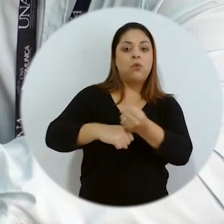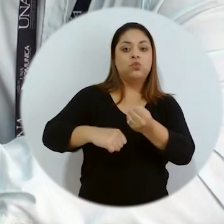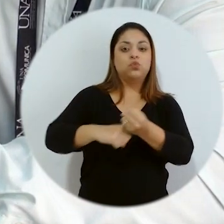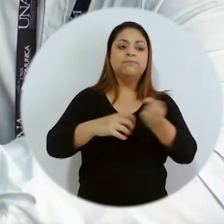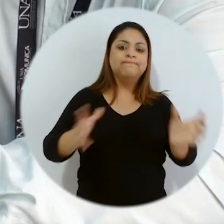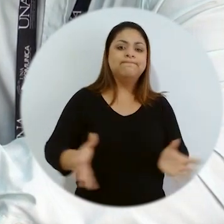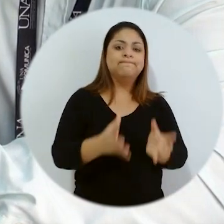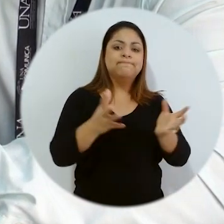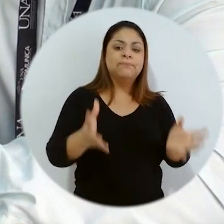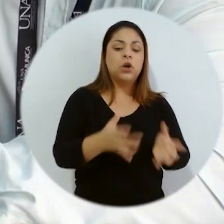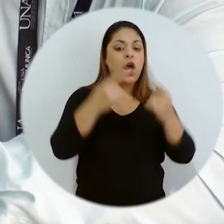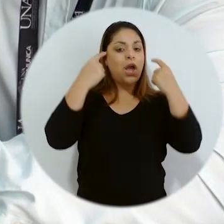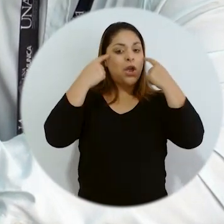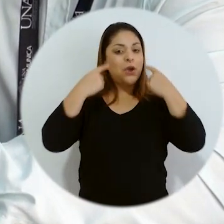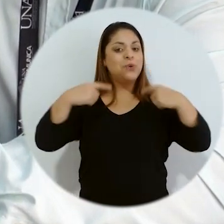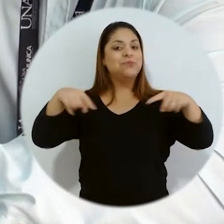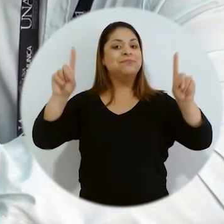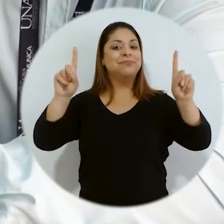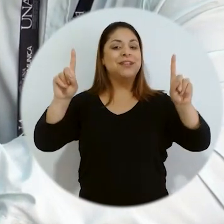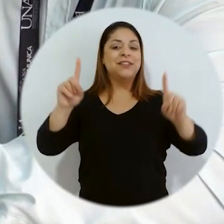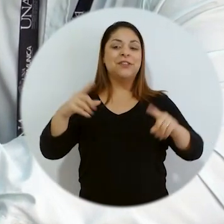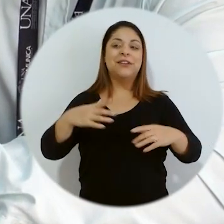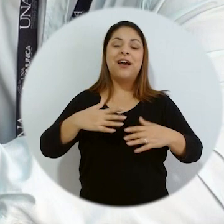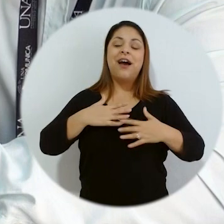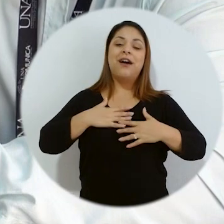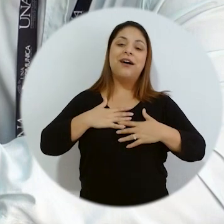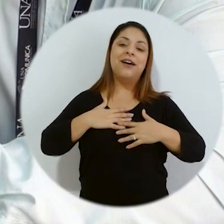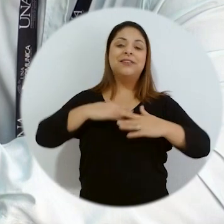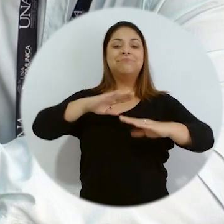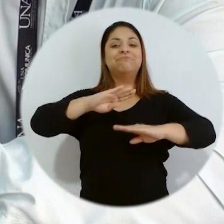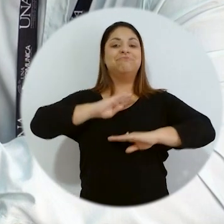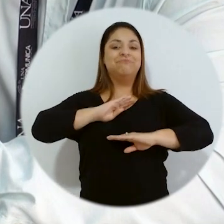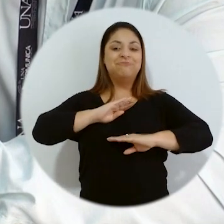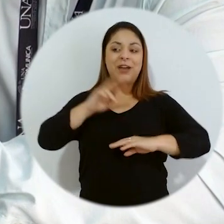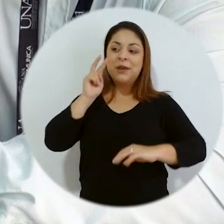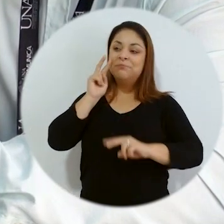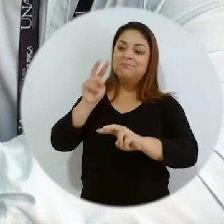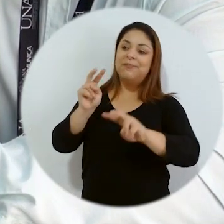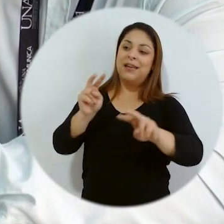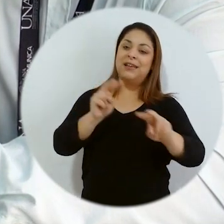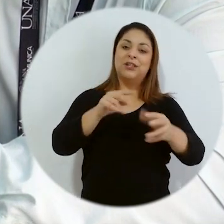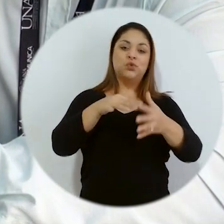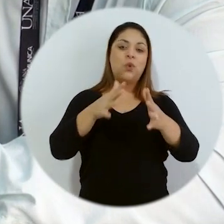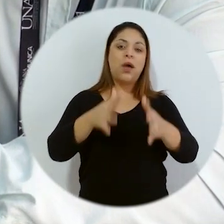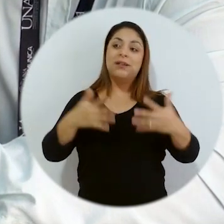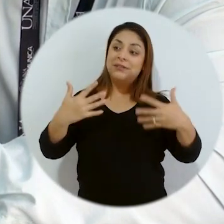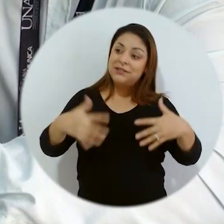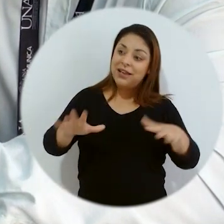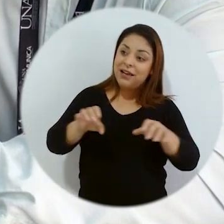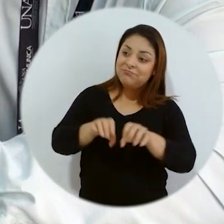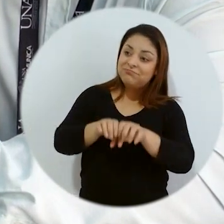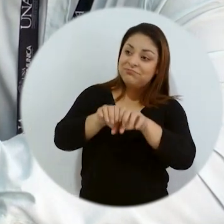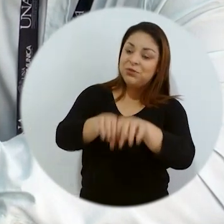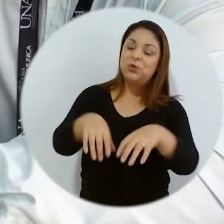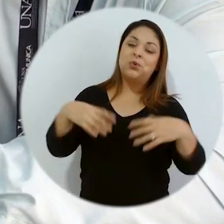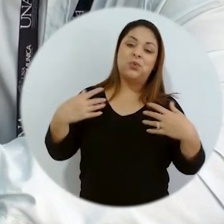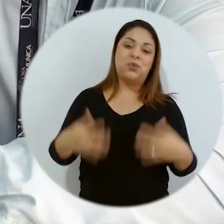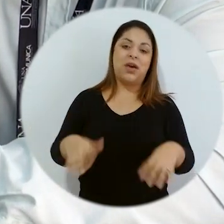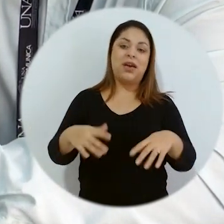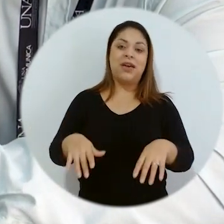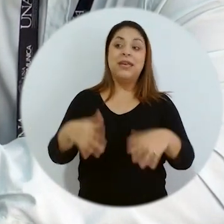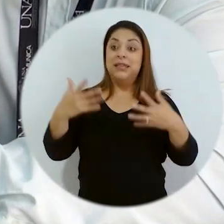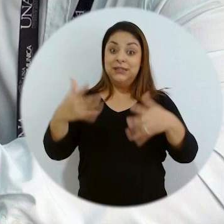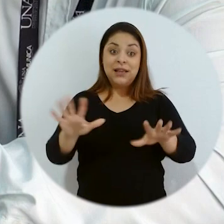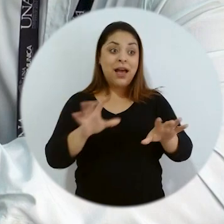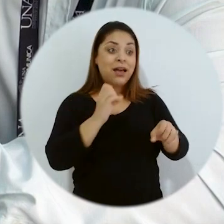logrado entonces llegar al éxito, ¿verdad? Entonces sí ha sido pues muy satisfactorio ver estudiantes que logran graduarse, ¿verdad?, y ya después inclusive